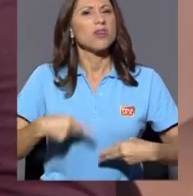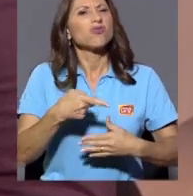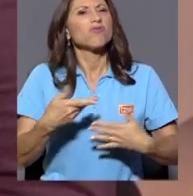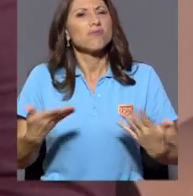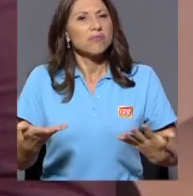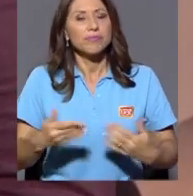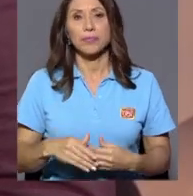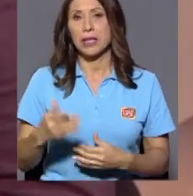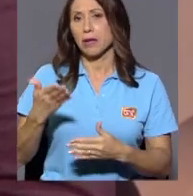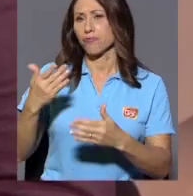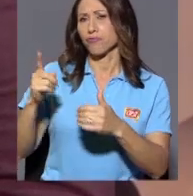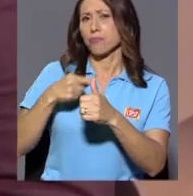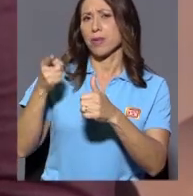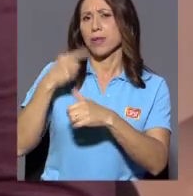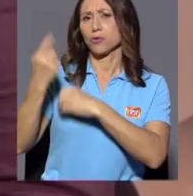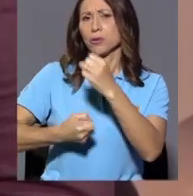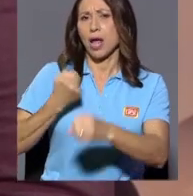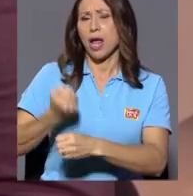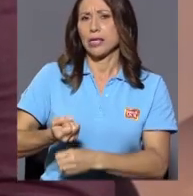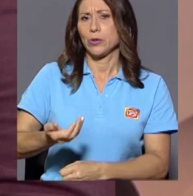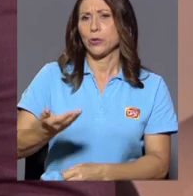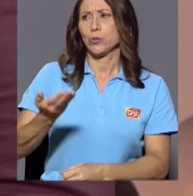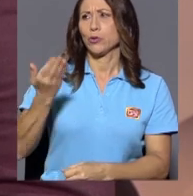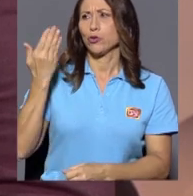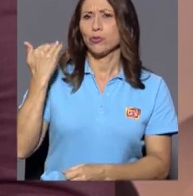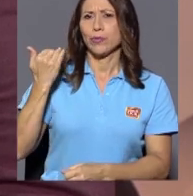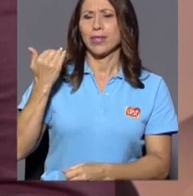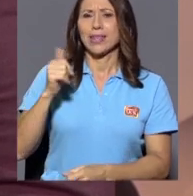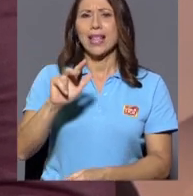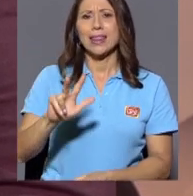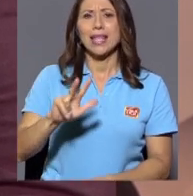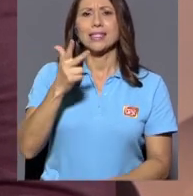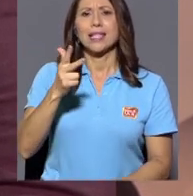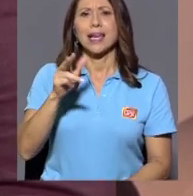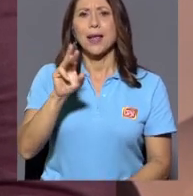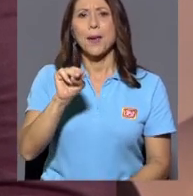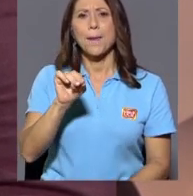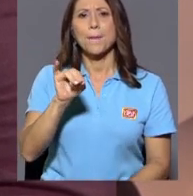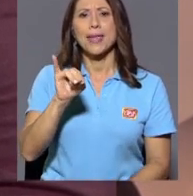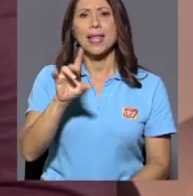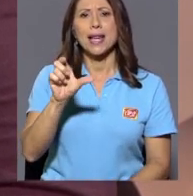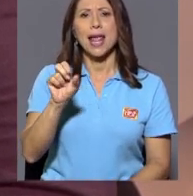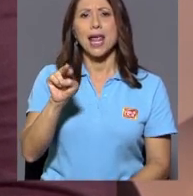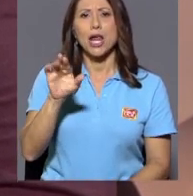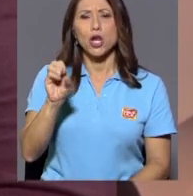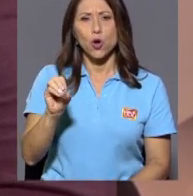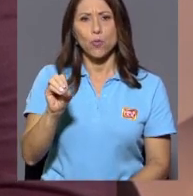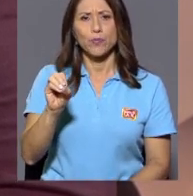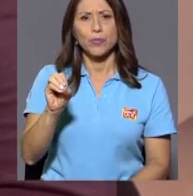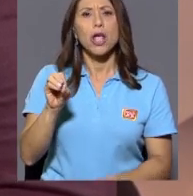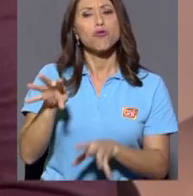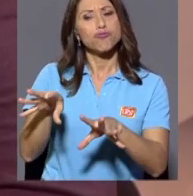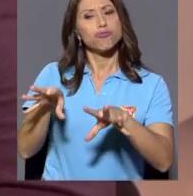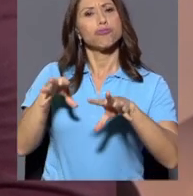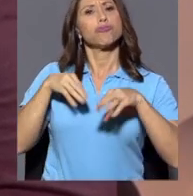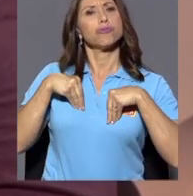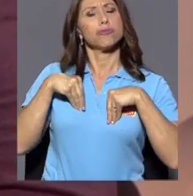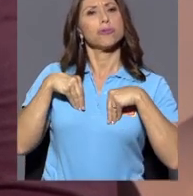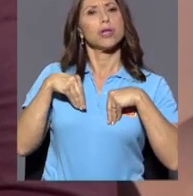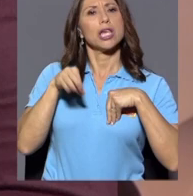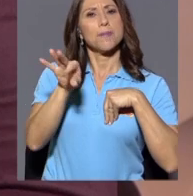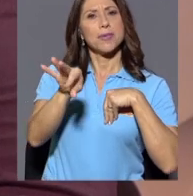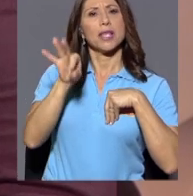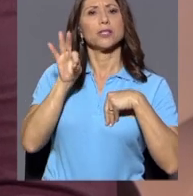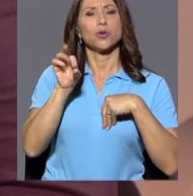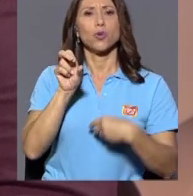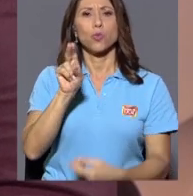nosotros allá por los primeros años d el tercer milenio tomamos la invitación que hizo